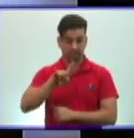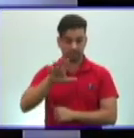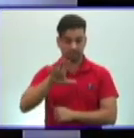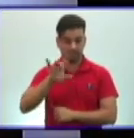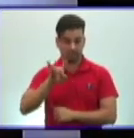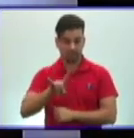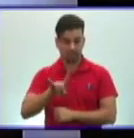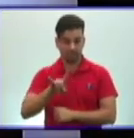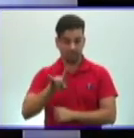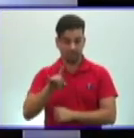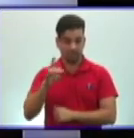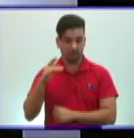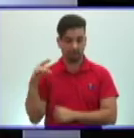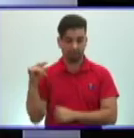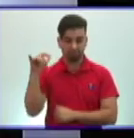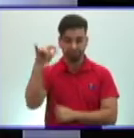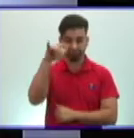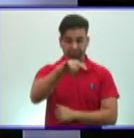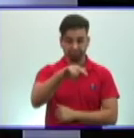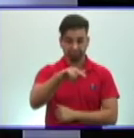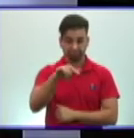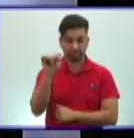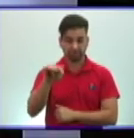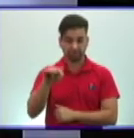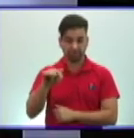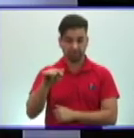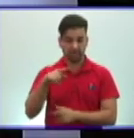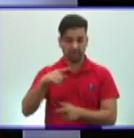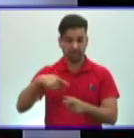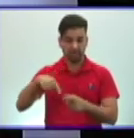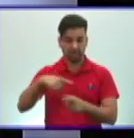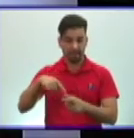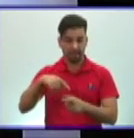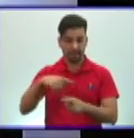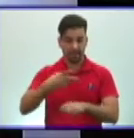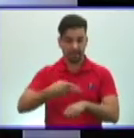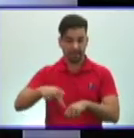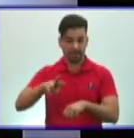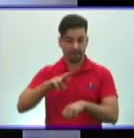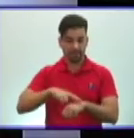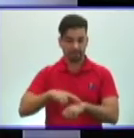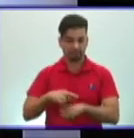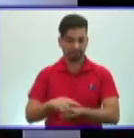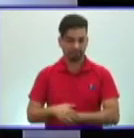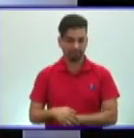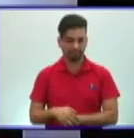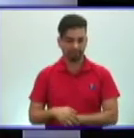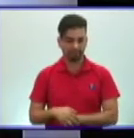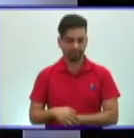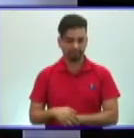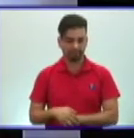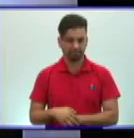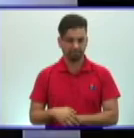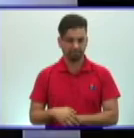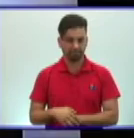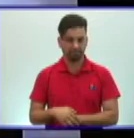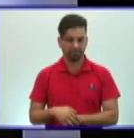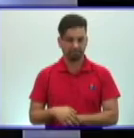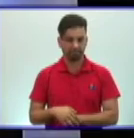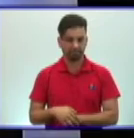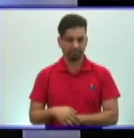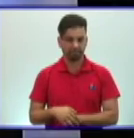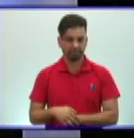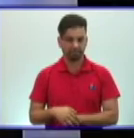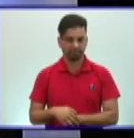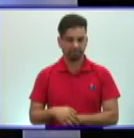en República Dominicana con la dictadura trujillista. Y es desde la dictadura trujillista y desde Trujillo quienes organizan